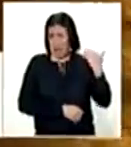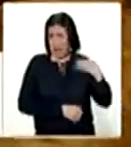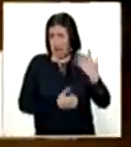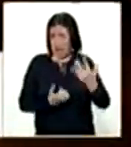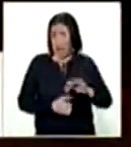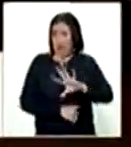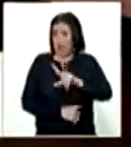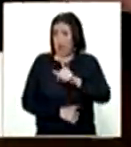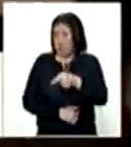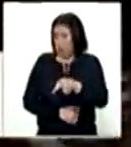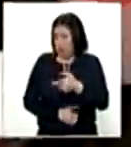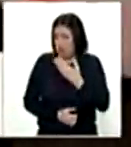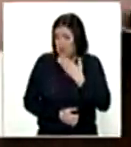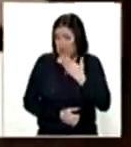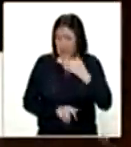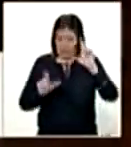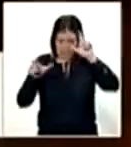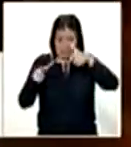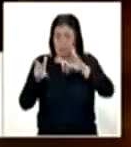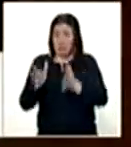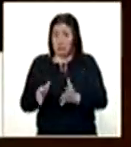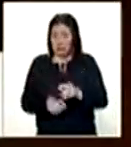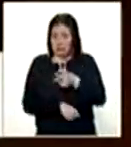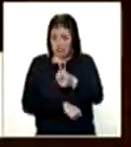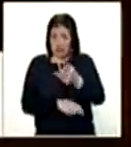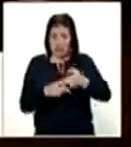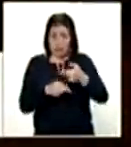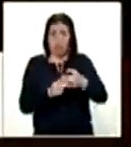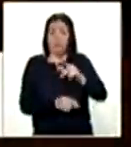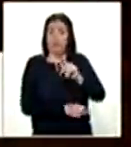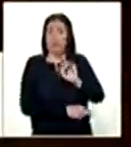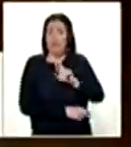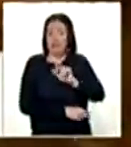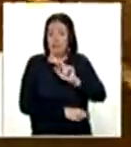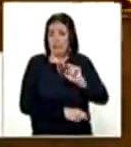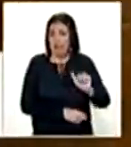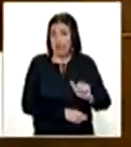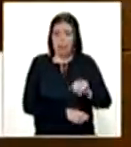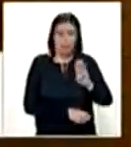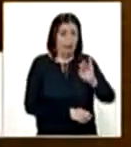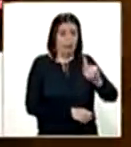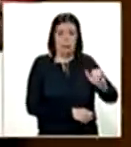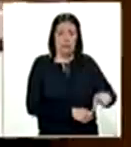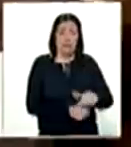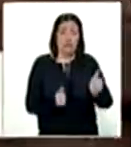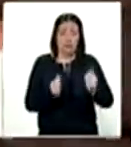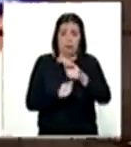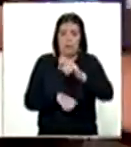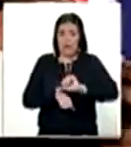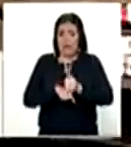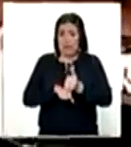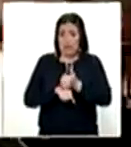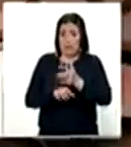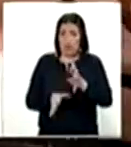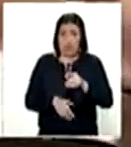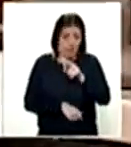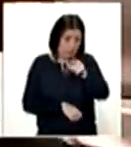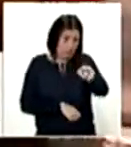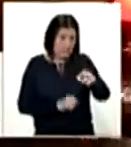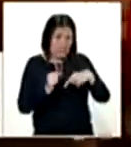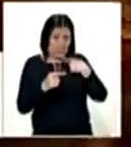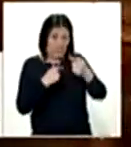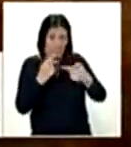de asaltar a la congresista Karina Beteta en la puerta de su domicilio junto a su asesora. Ellos están ahí rindiendo ya